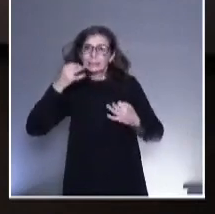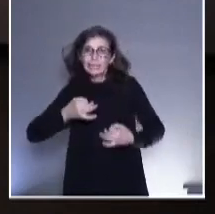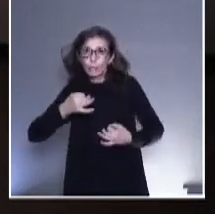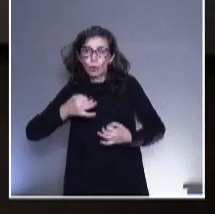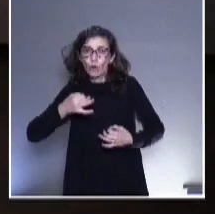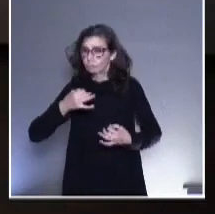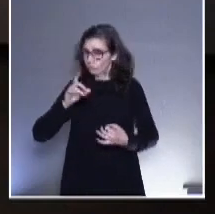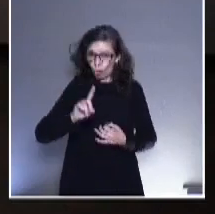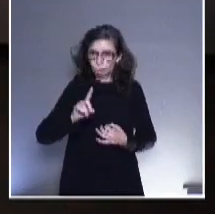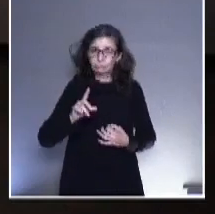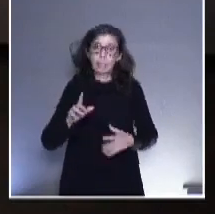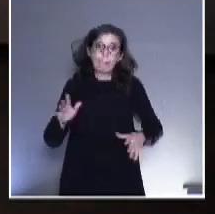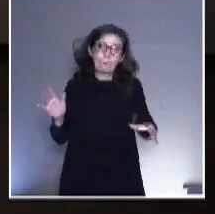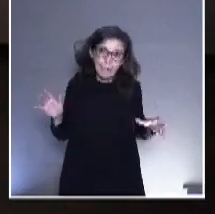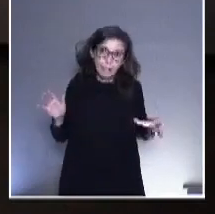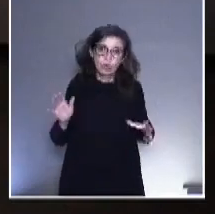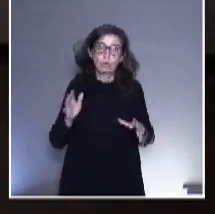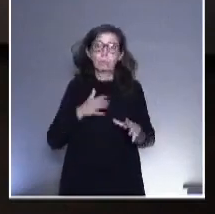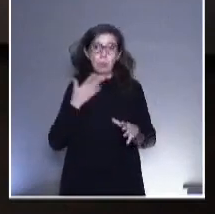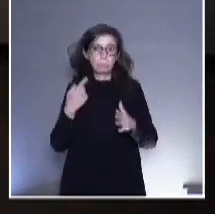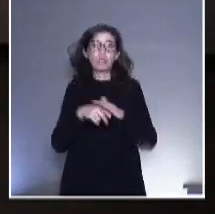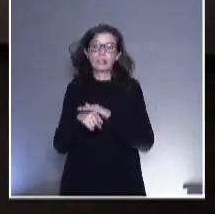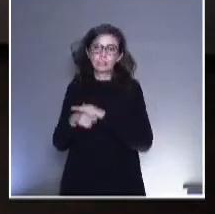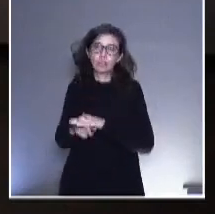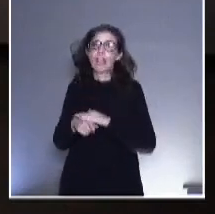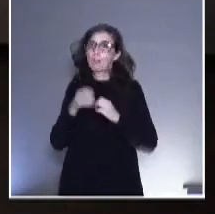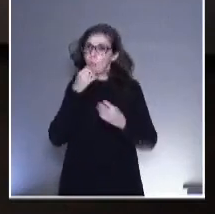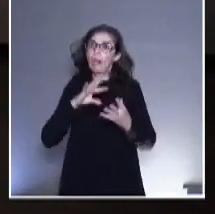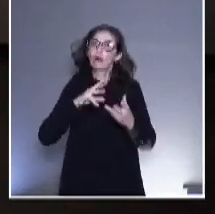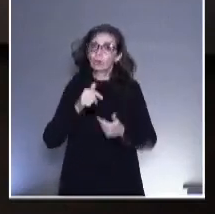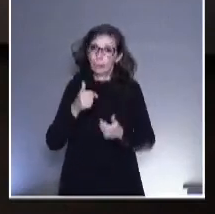noticia, y es que podemos gestionarlo mediante